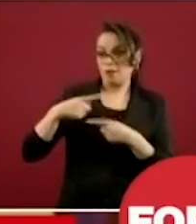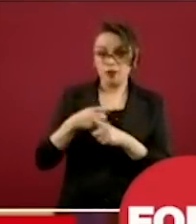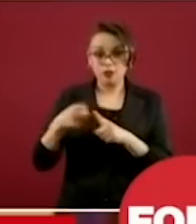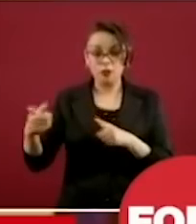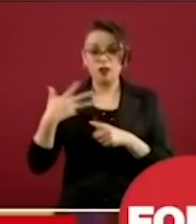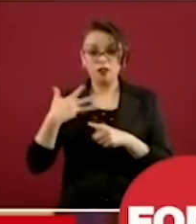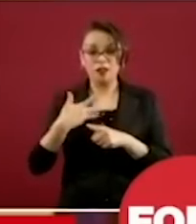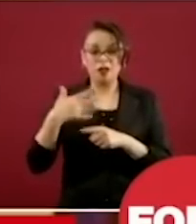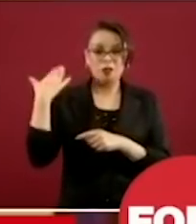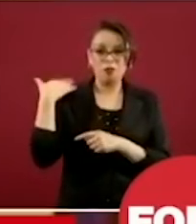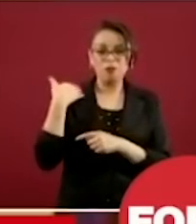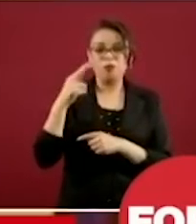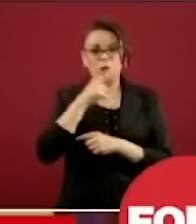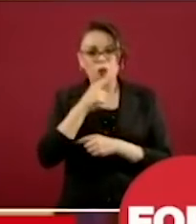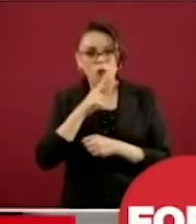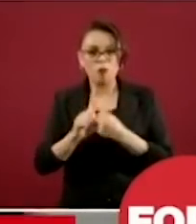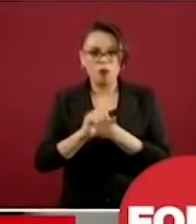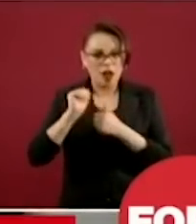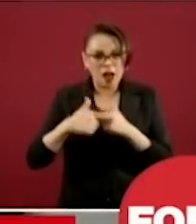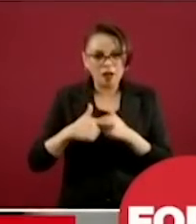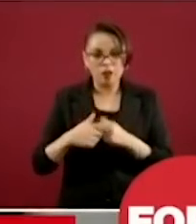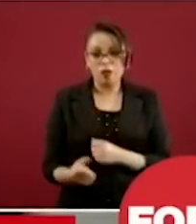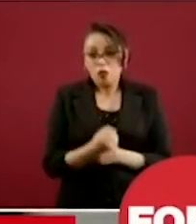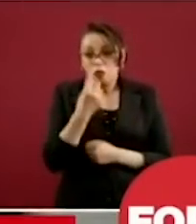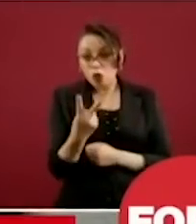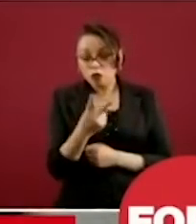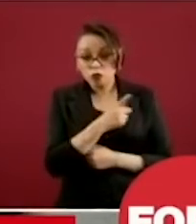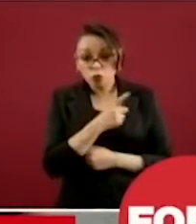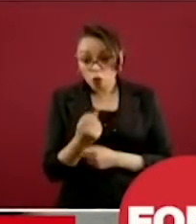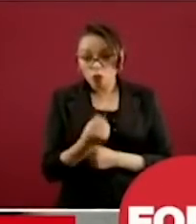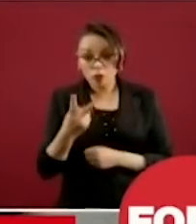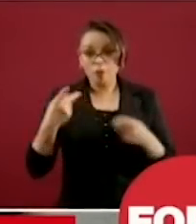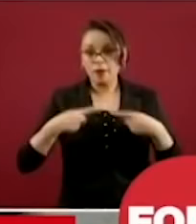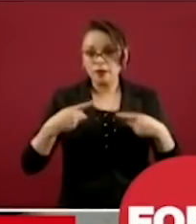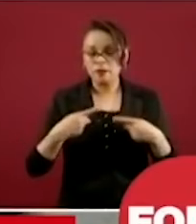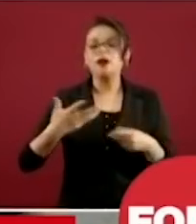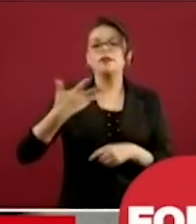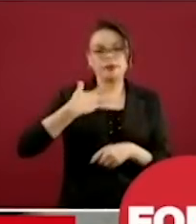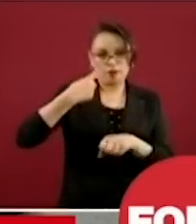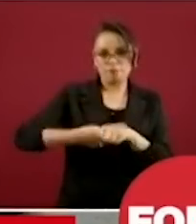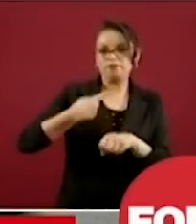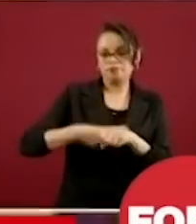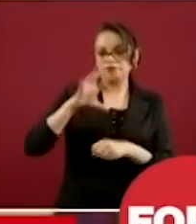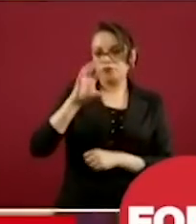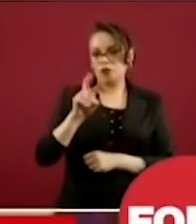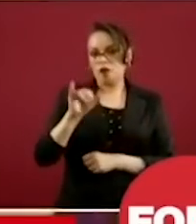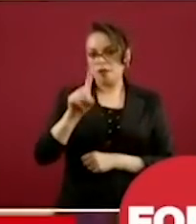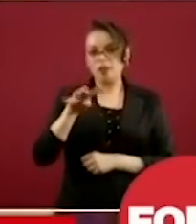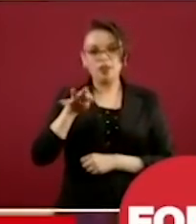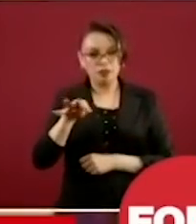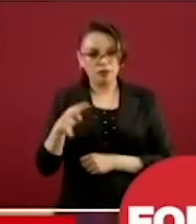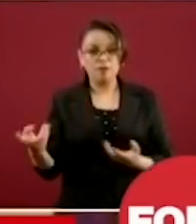respiratoria aguda como tal, 2 están siendo por COVID-19. Y este porcentaje